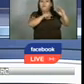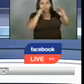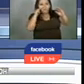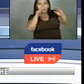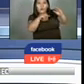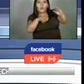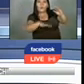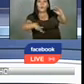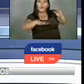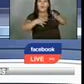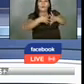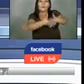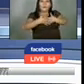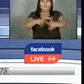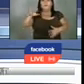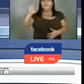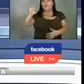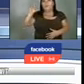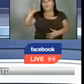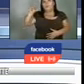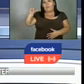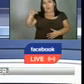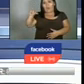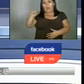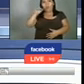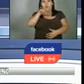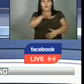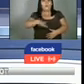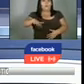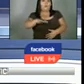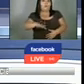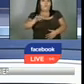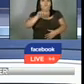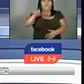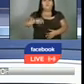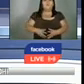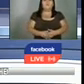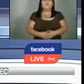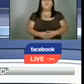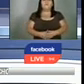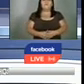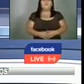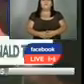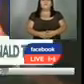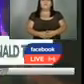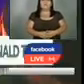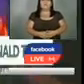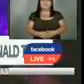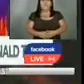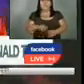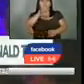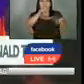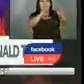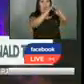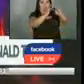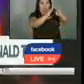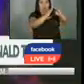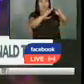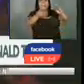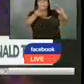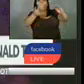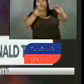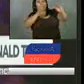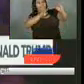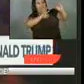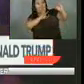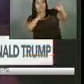localizada en el sur de Florida, en el condado de Palm Beach. El cerco policial establecido en Mar-a